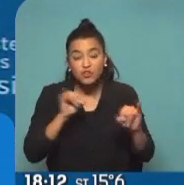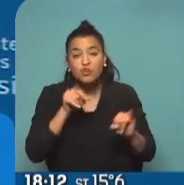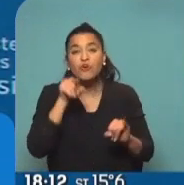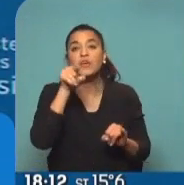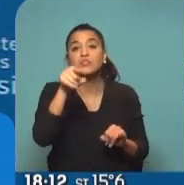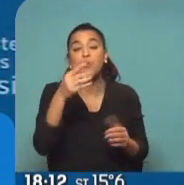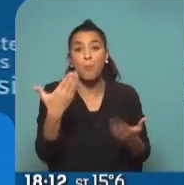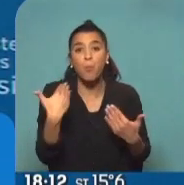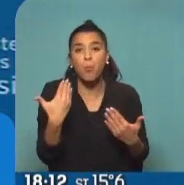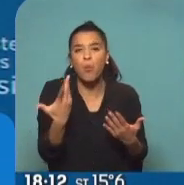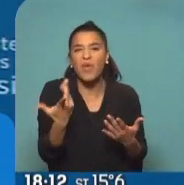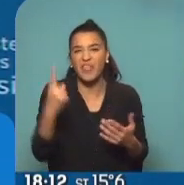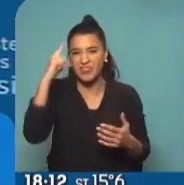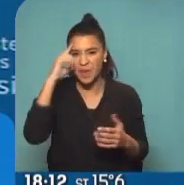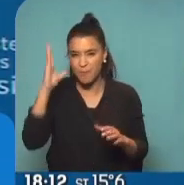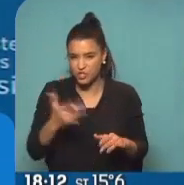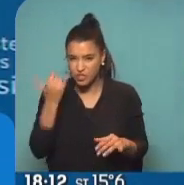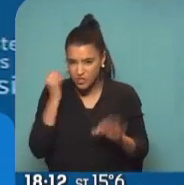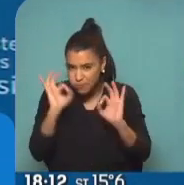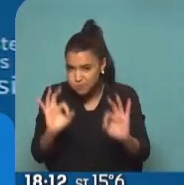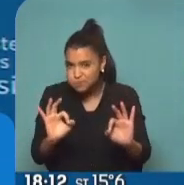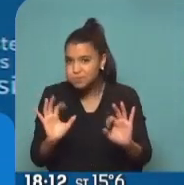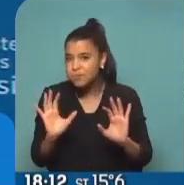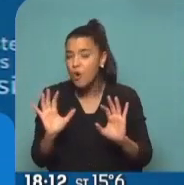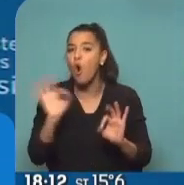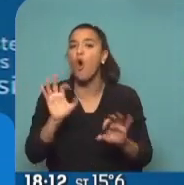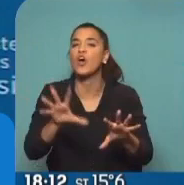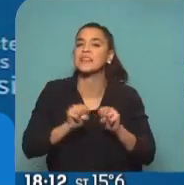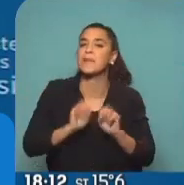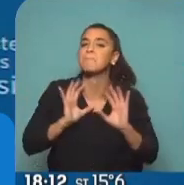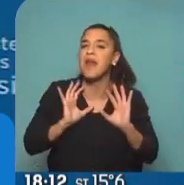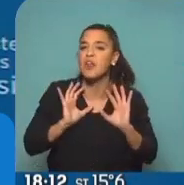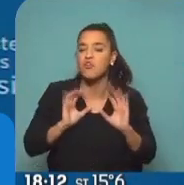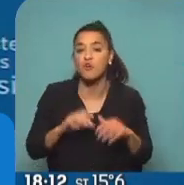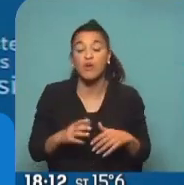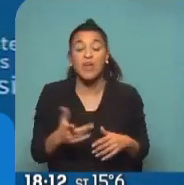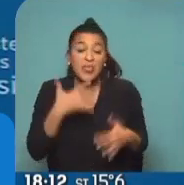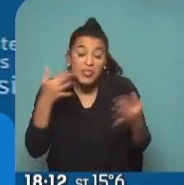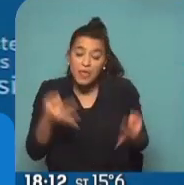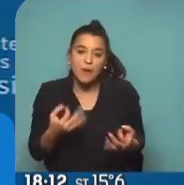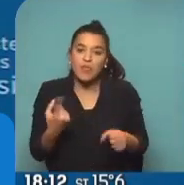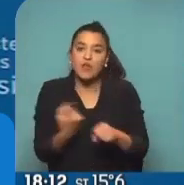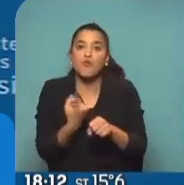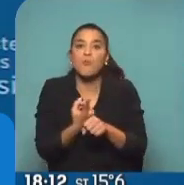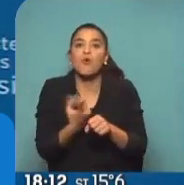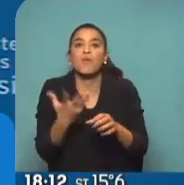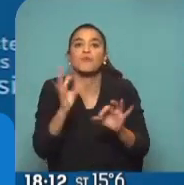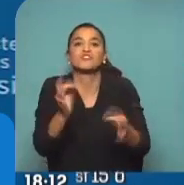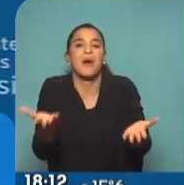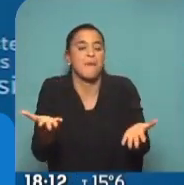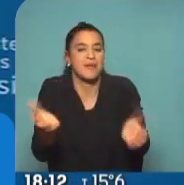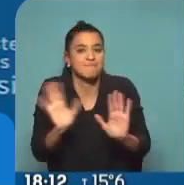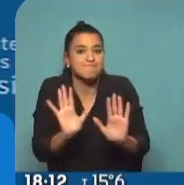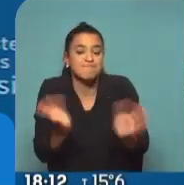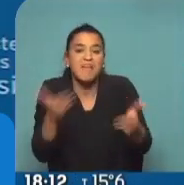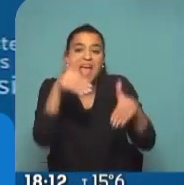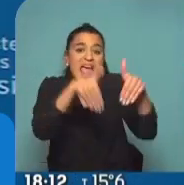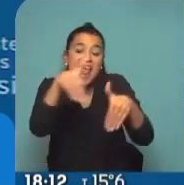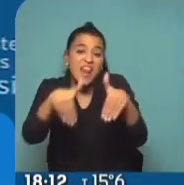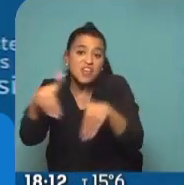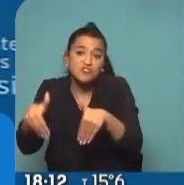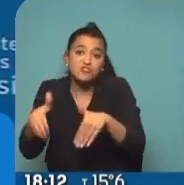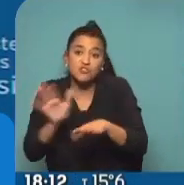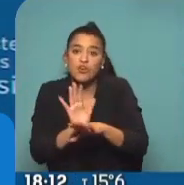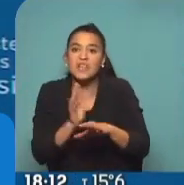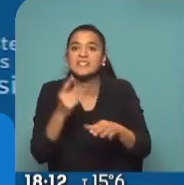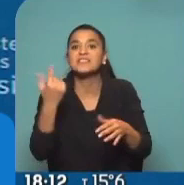distritos pueden ya alcanzar el 10%. ¿Es una especulación demasiado temprana? Bueno, no, la verdad que no lo podemos saber. Son elecciones que tienen